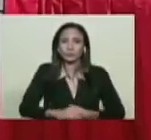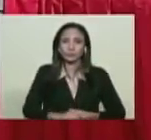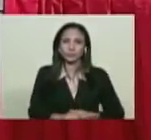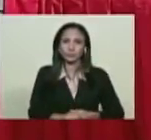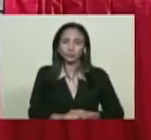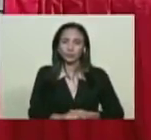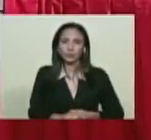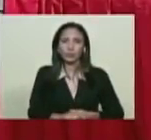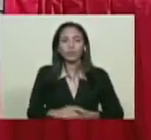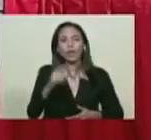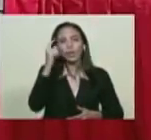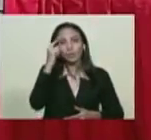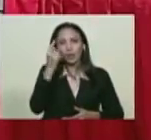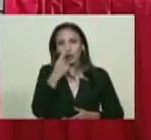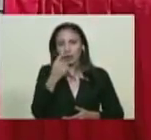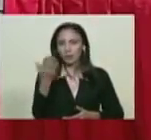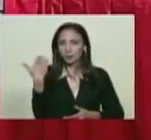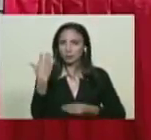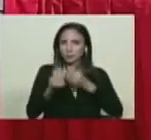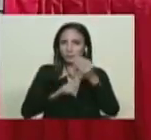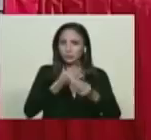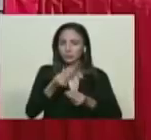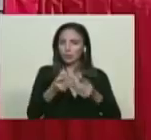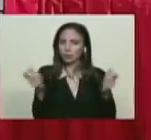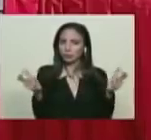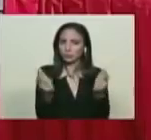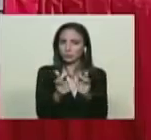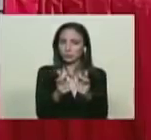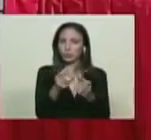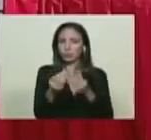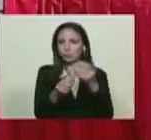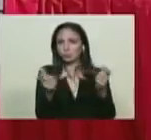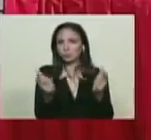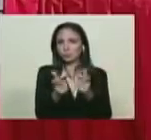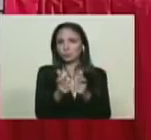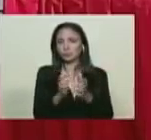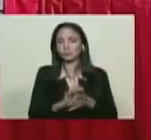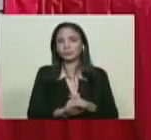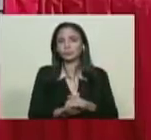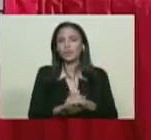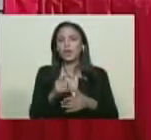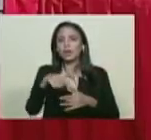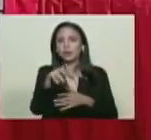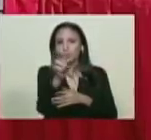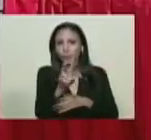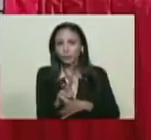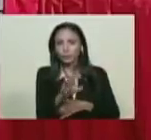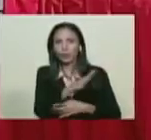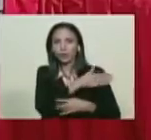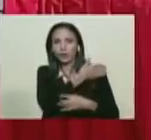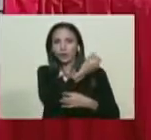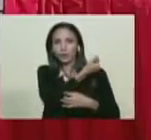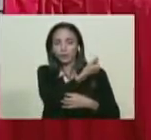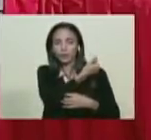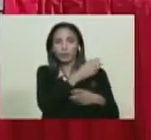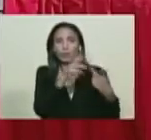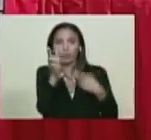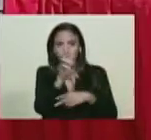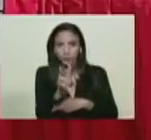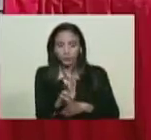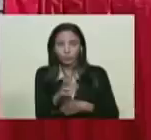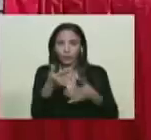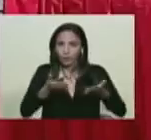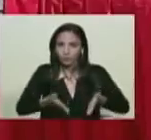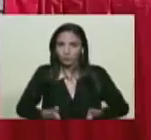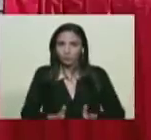Y el día de ayer, mientras se realizaba una reunión y estaban en Venezuela los directivos venezolanos de